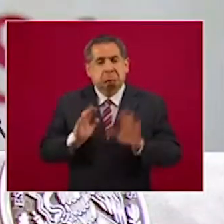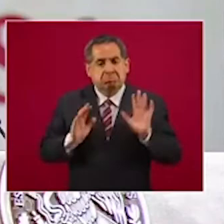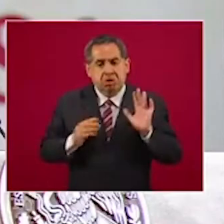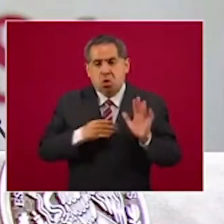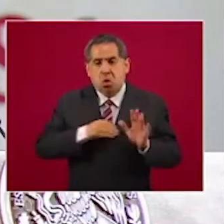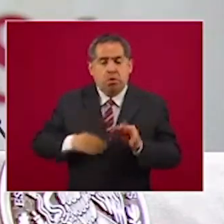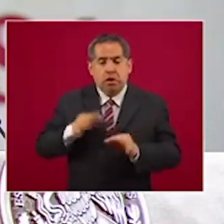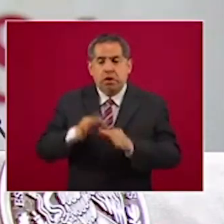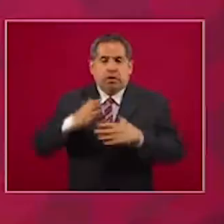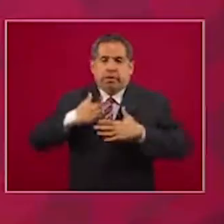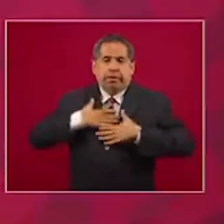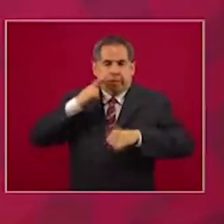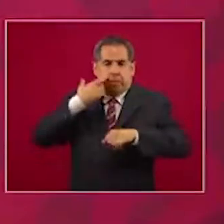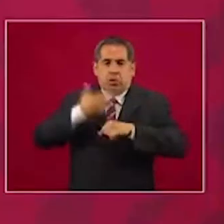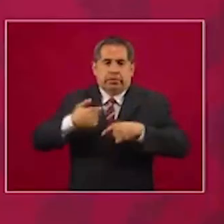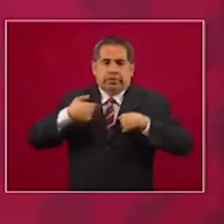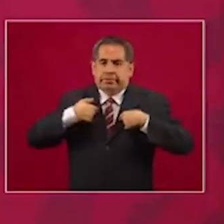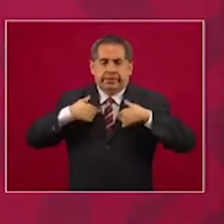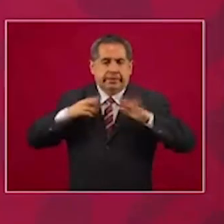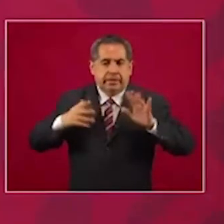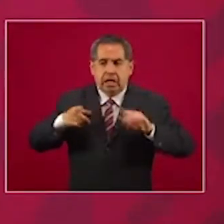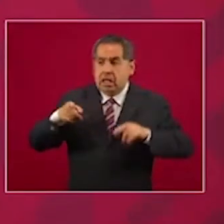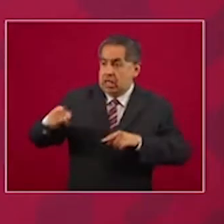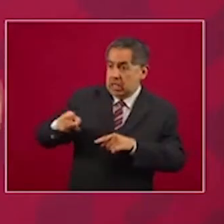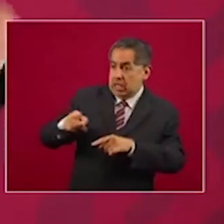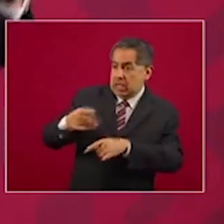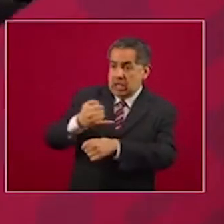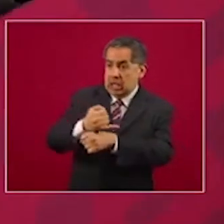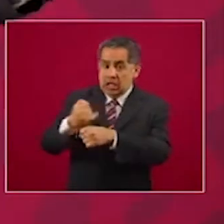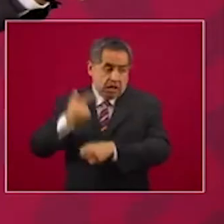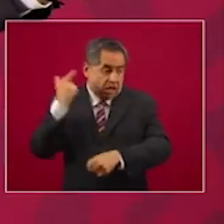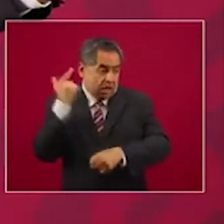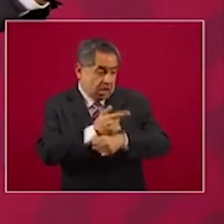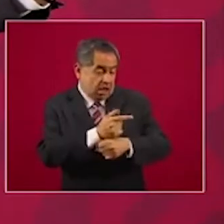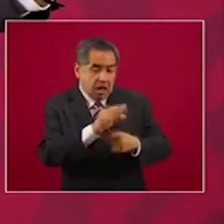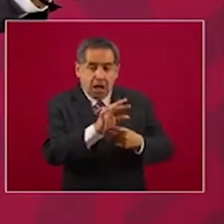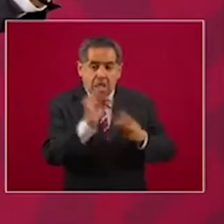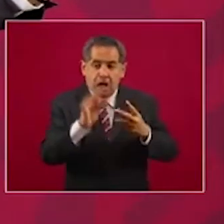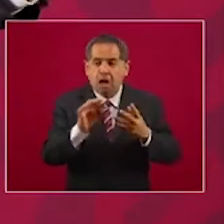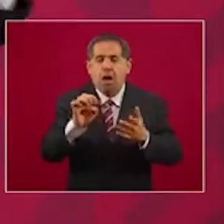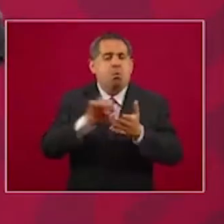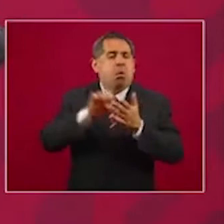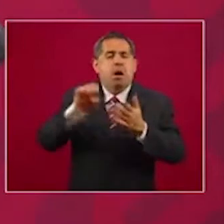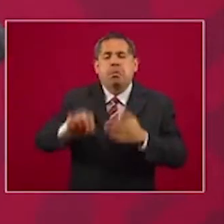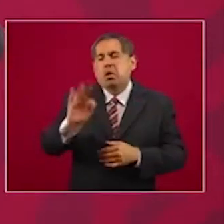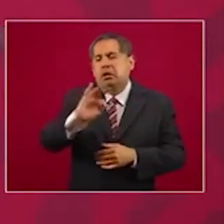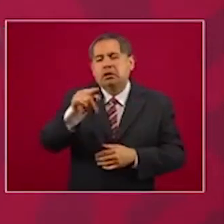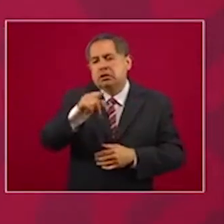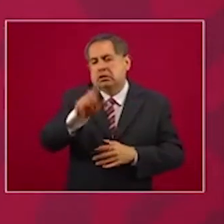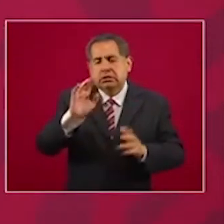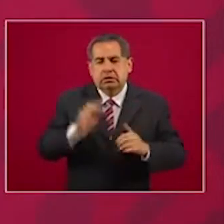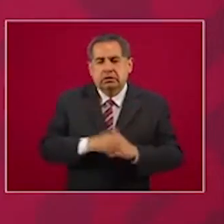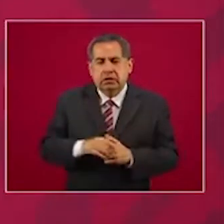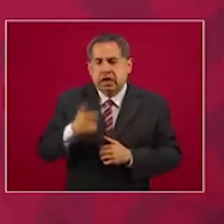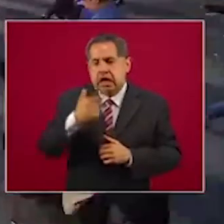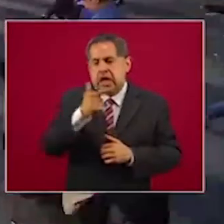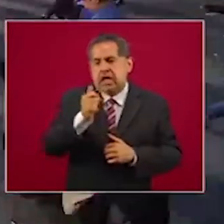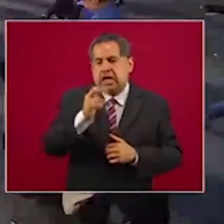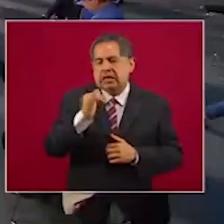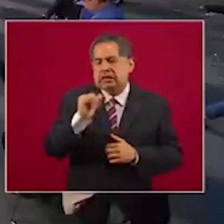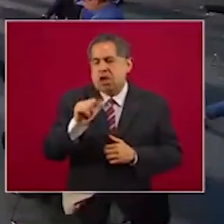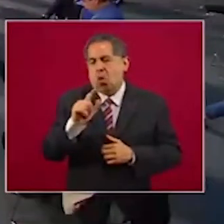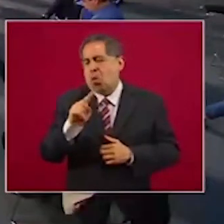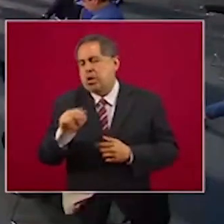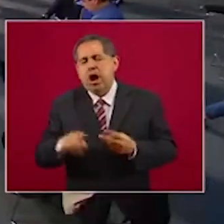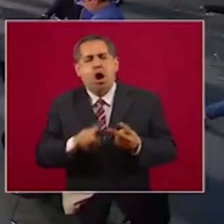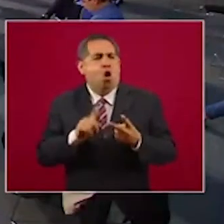Eso ya no me va a corresponder a mí. Si en el caso de García Luna o en el